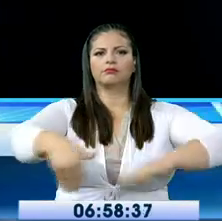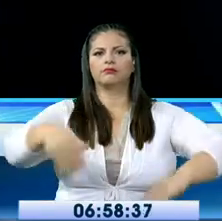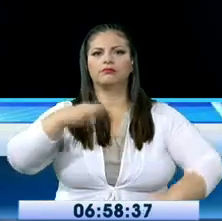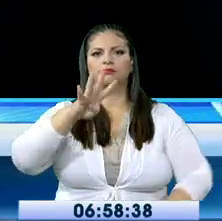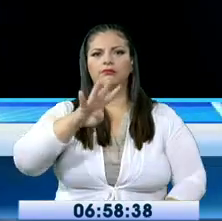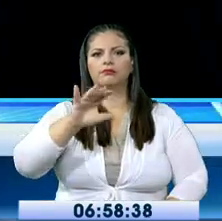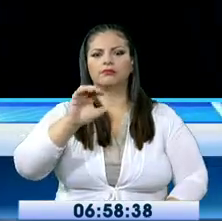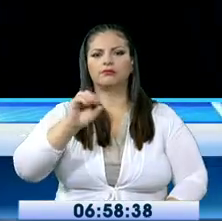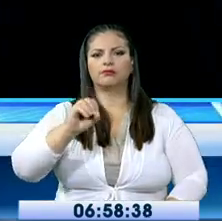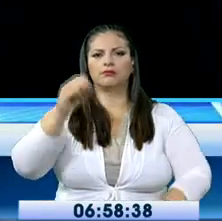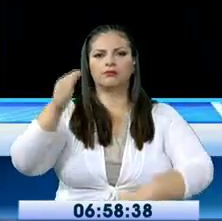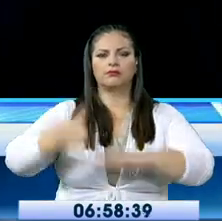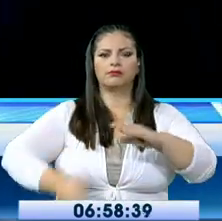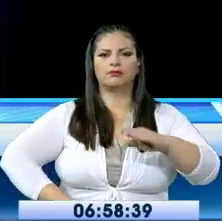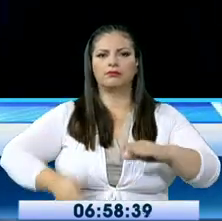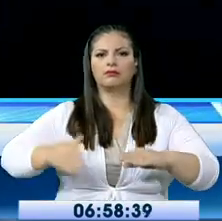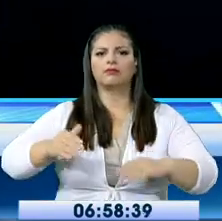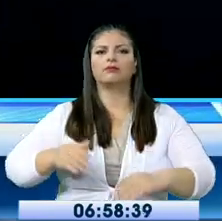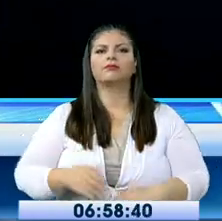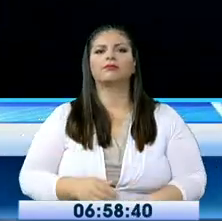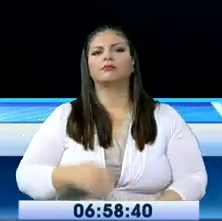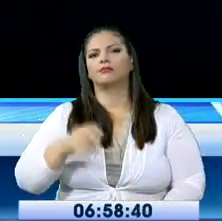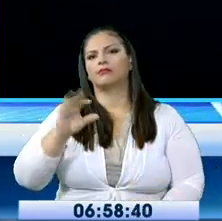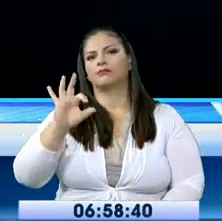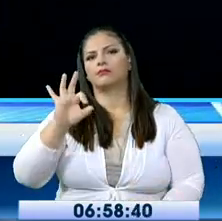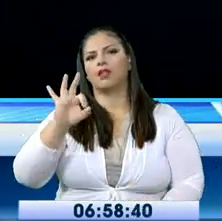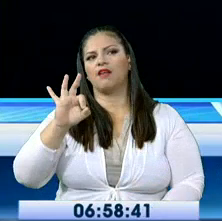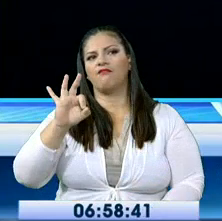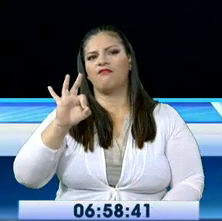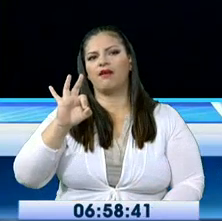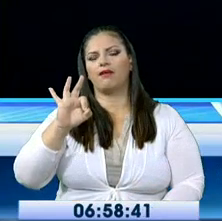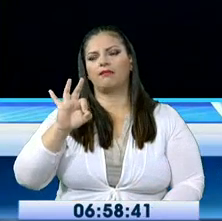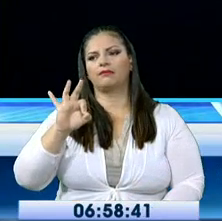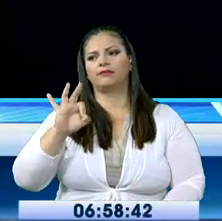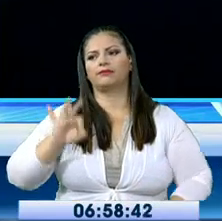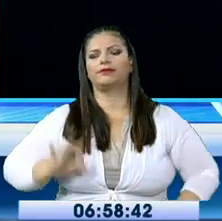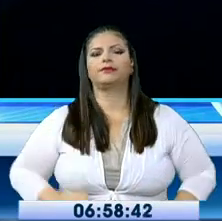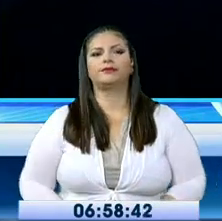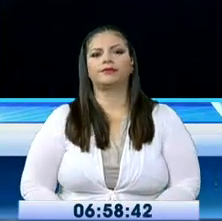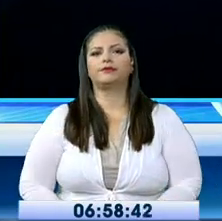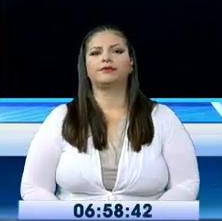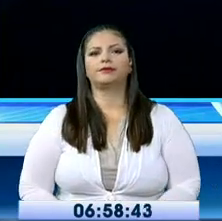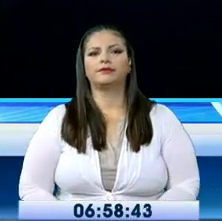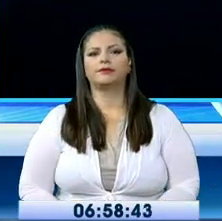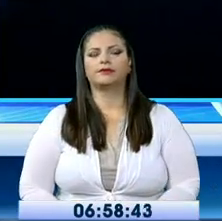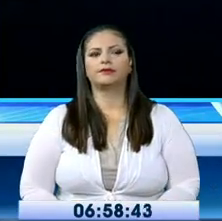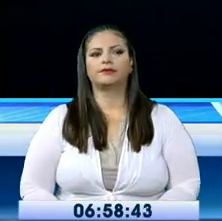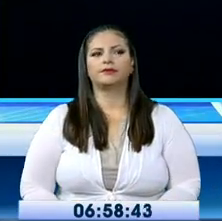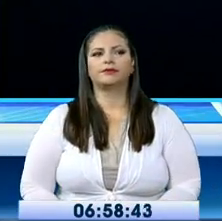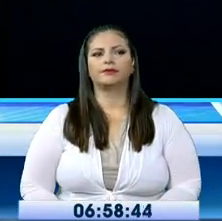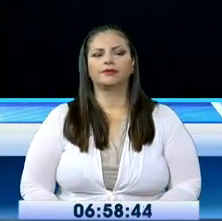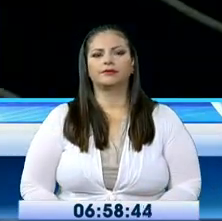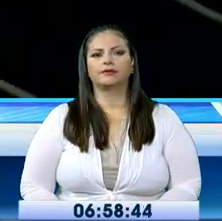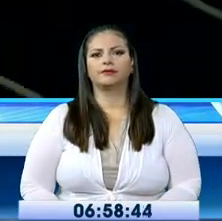P017589 40 y tercer callejón S F tercer